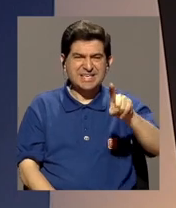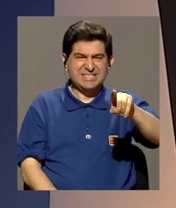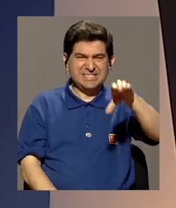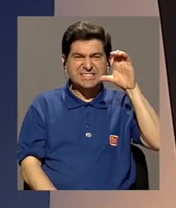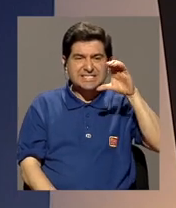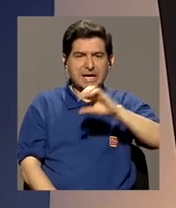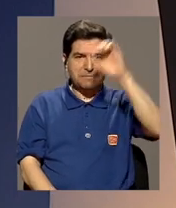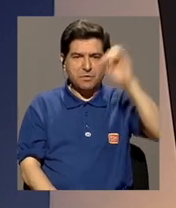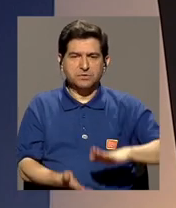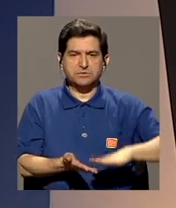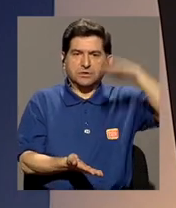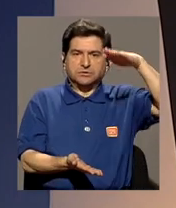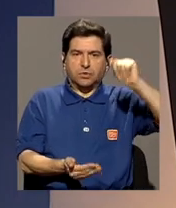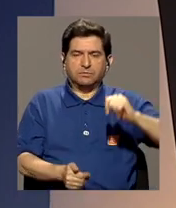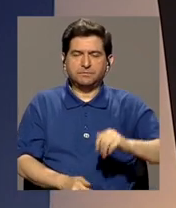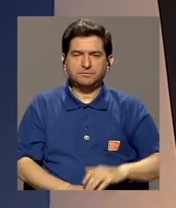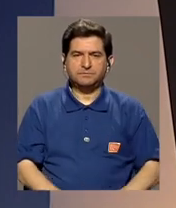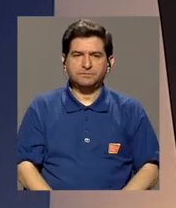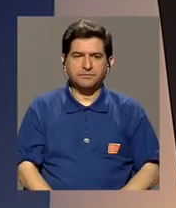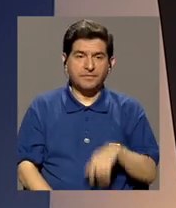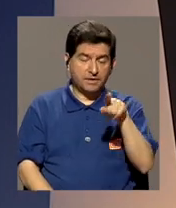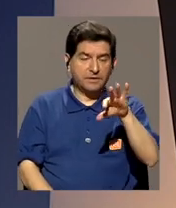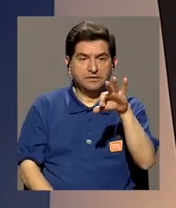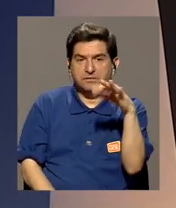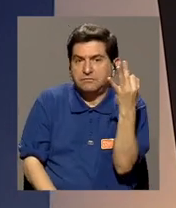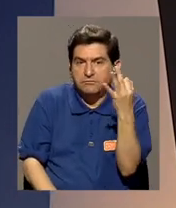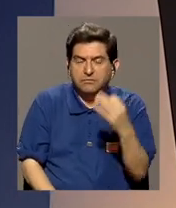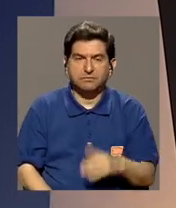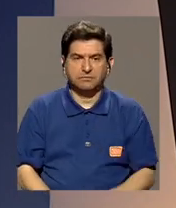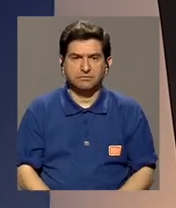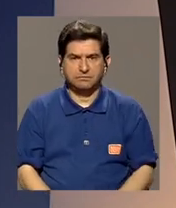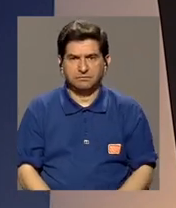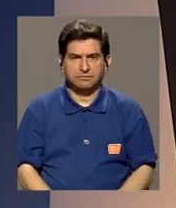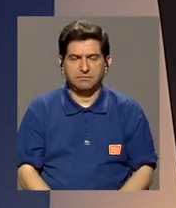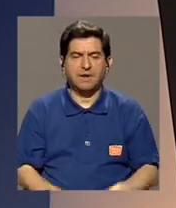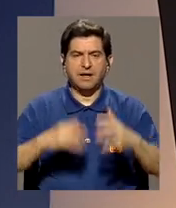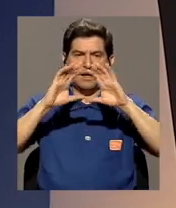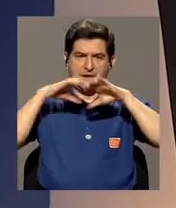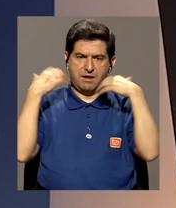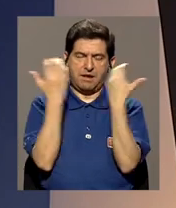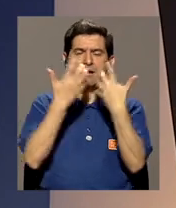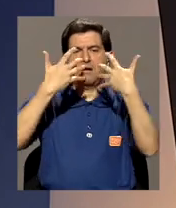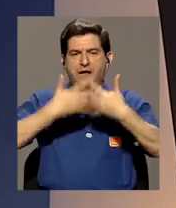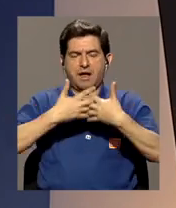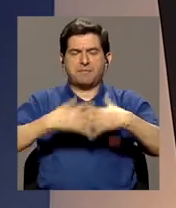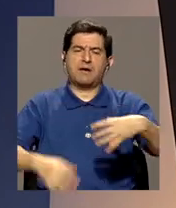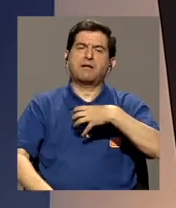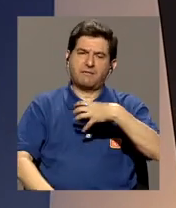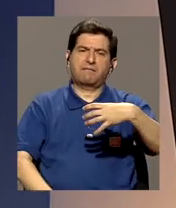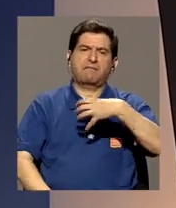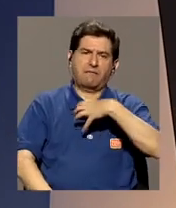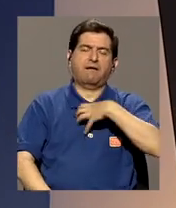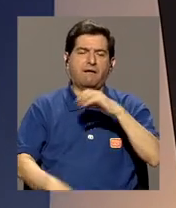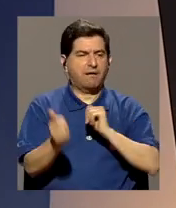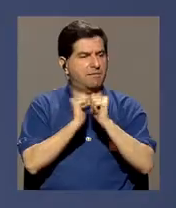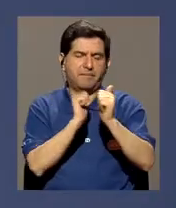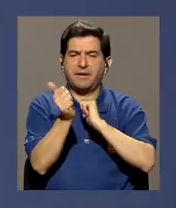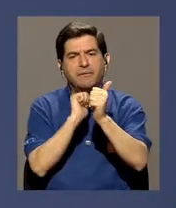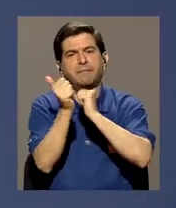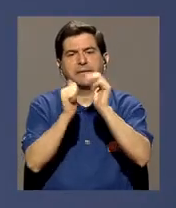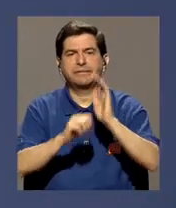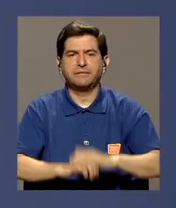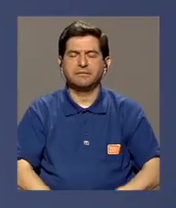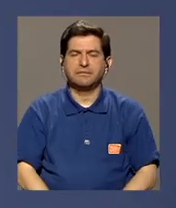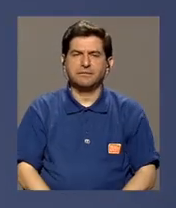100 por ciento entonces en esa medida es que la cámara de industrias pues reclama porque competitividad